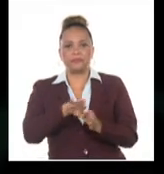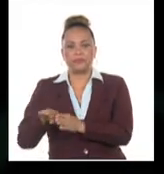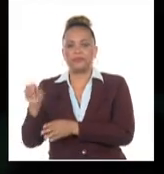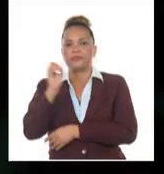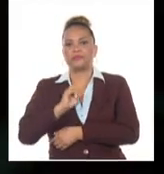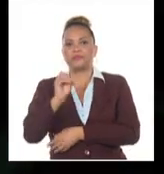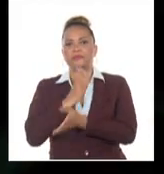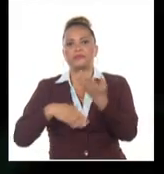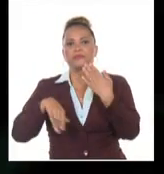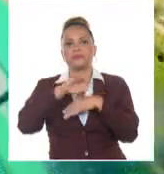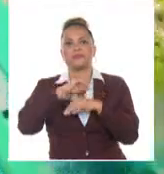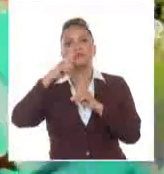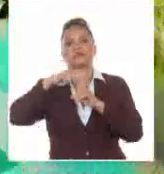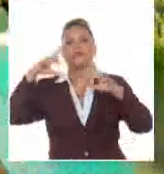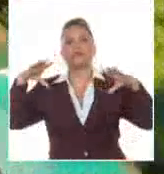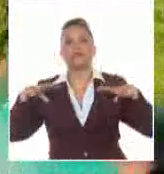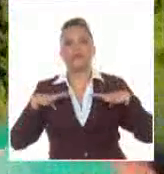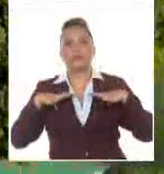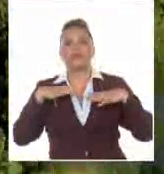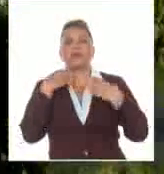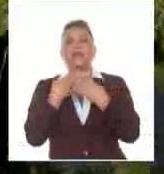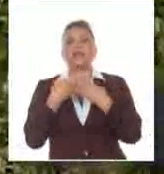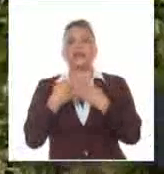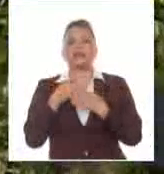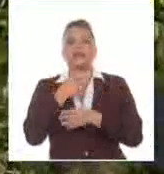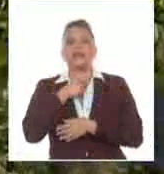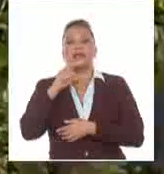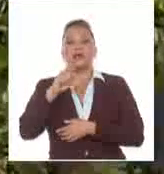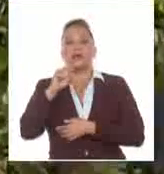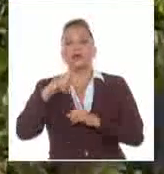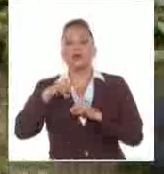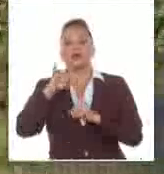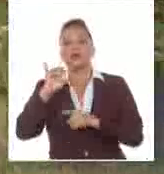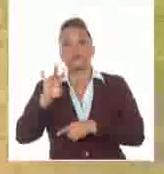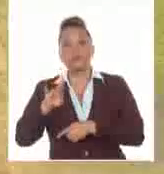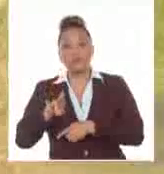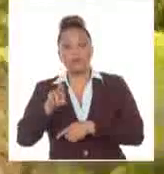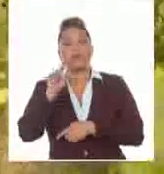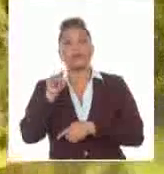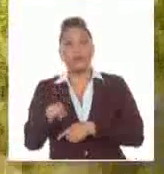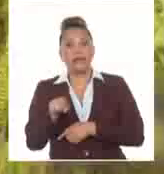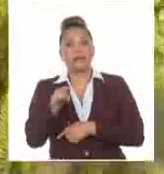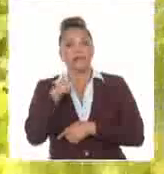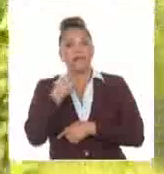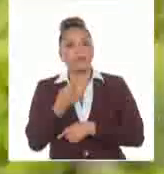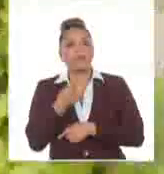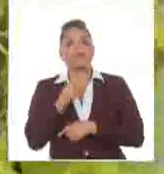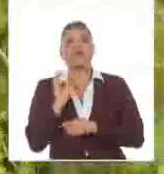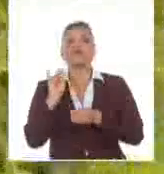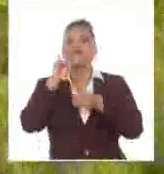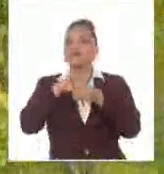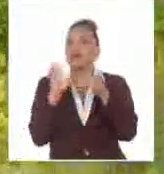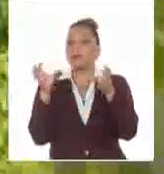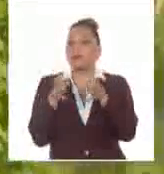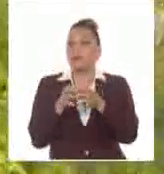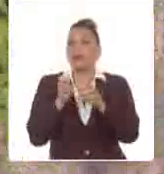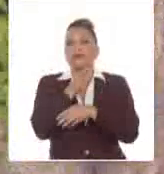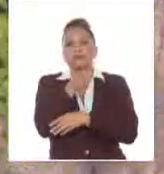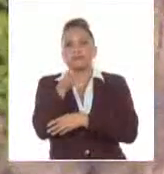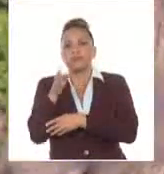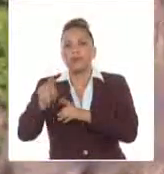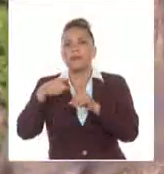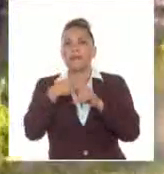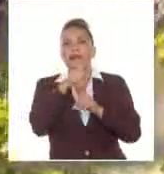Turismo y la agencia Ecotour como receptivo, Turnat 2024 involucra en sus recorridos a más